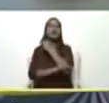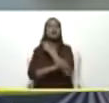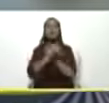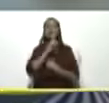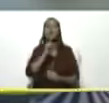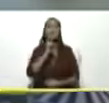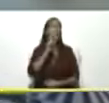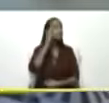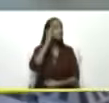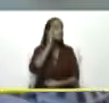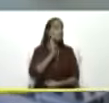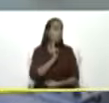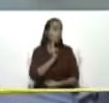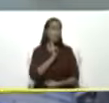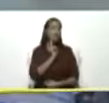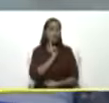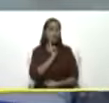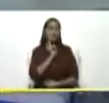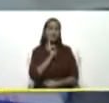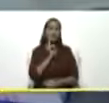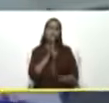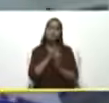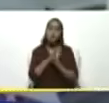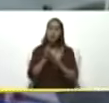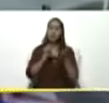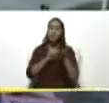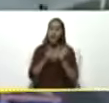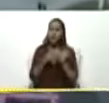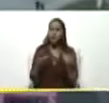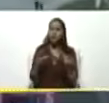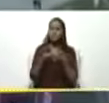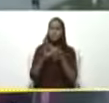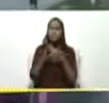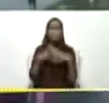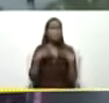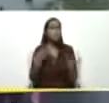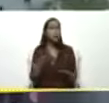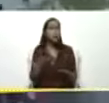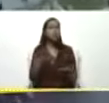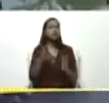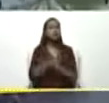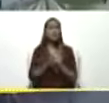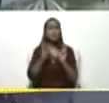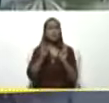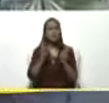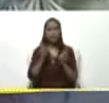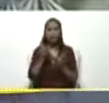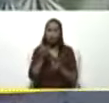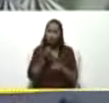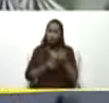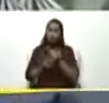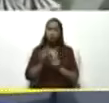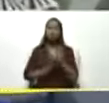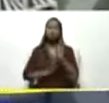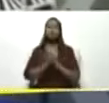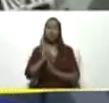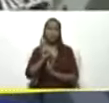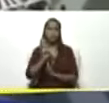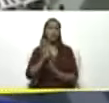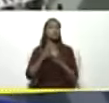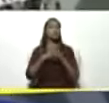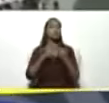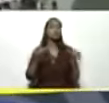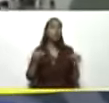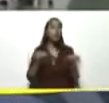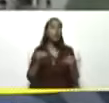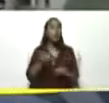que habla justamente de esta recuperación económica que ha tenido nuestro país, que habla de la voluntad de cada uno de los venezolanos. Está